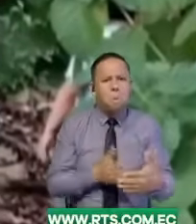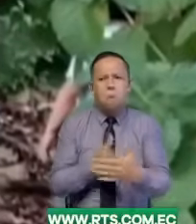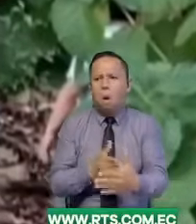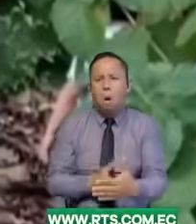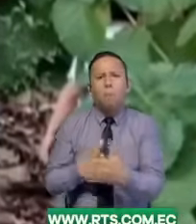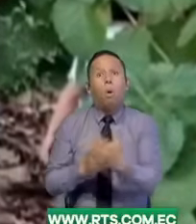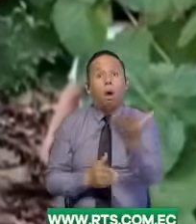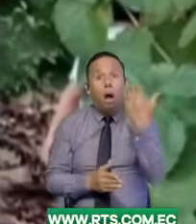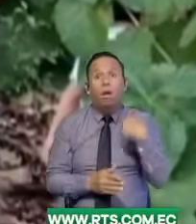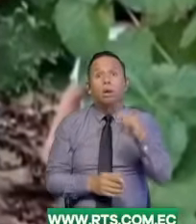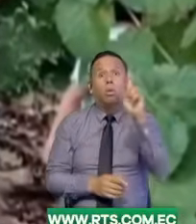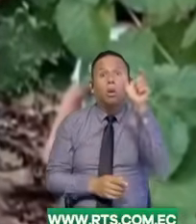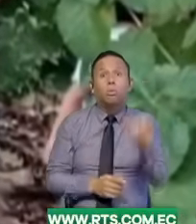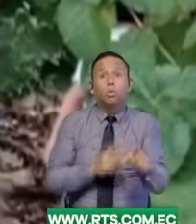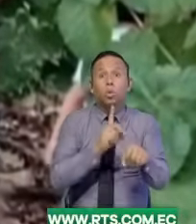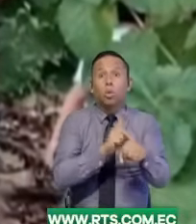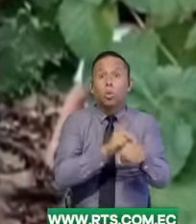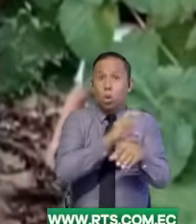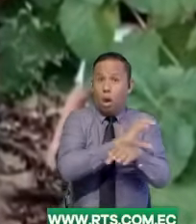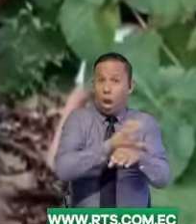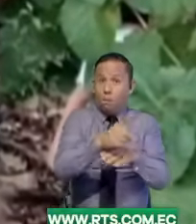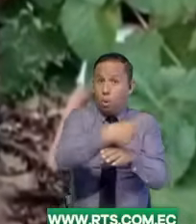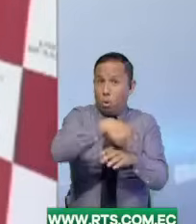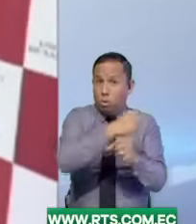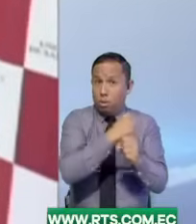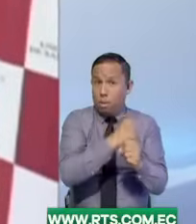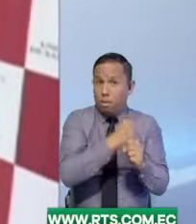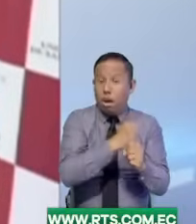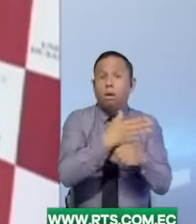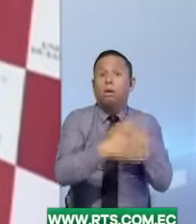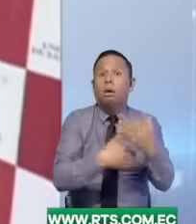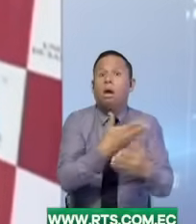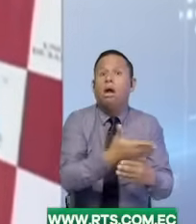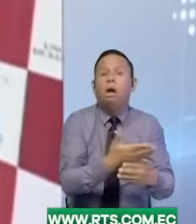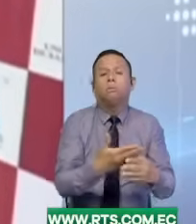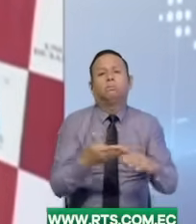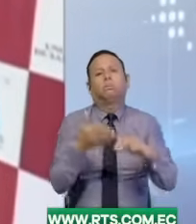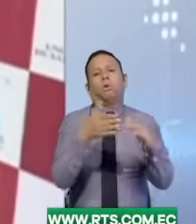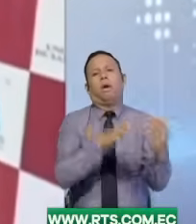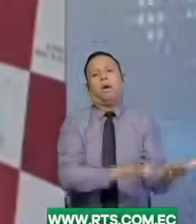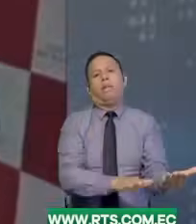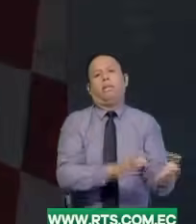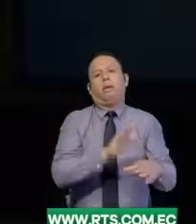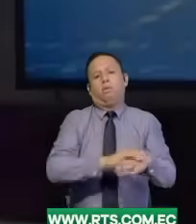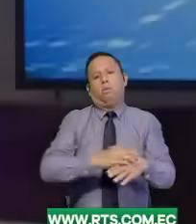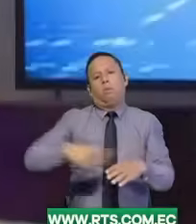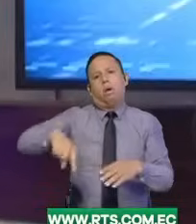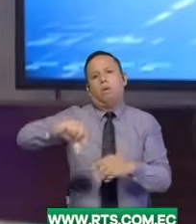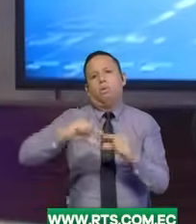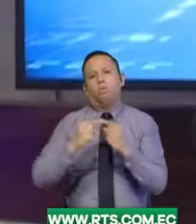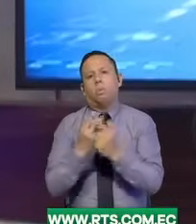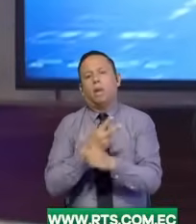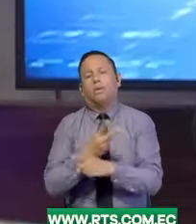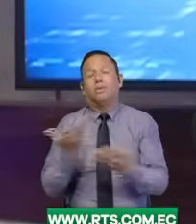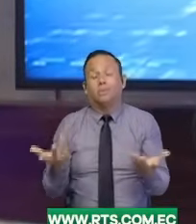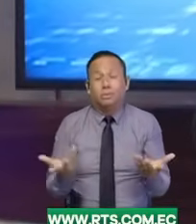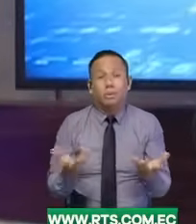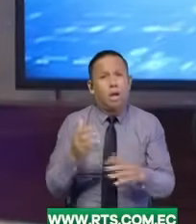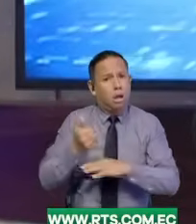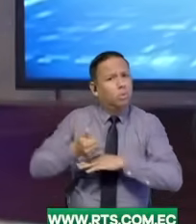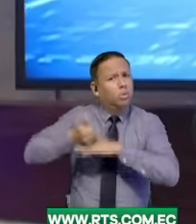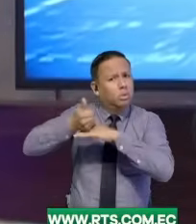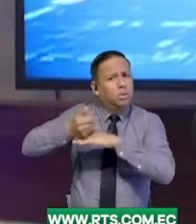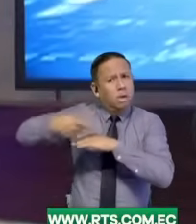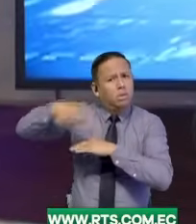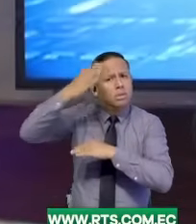un médico rural que falleció mientras cumplía con el desempeño de sus actividades. Aunque las autoridades conocían del